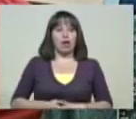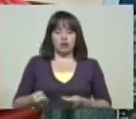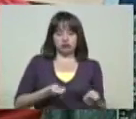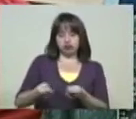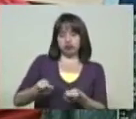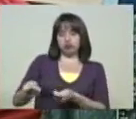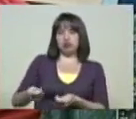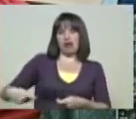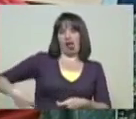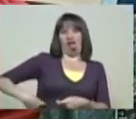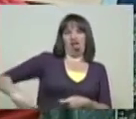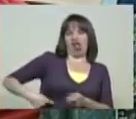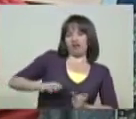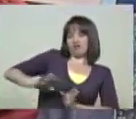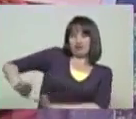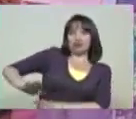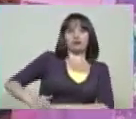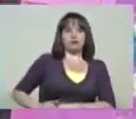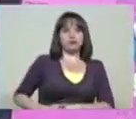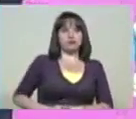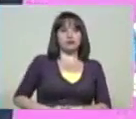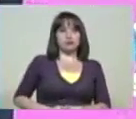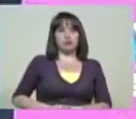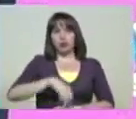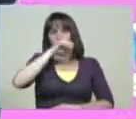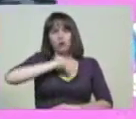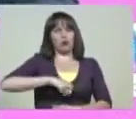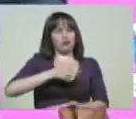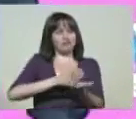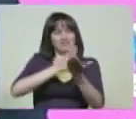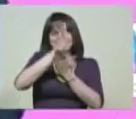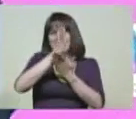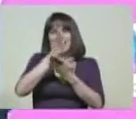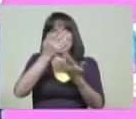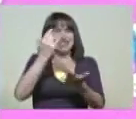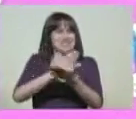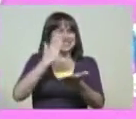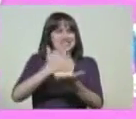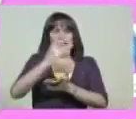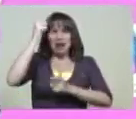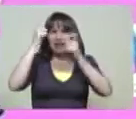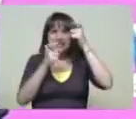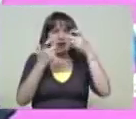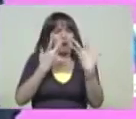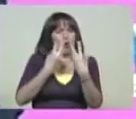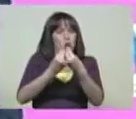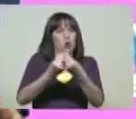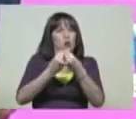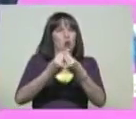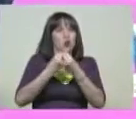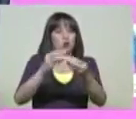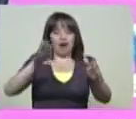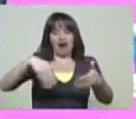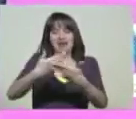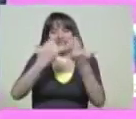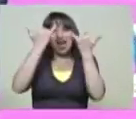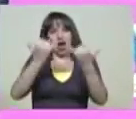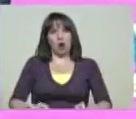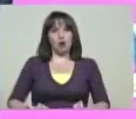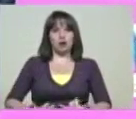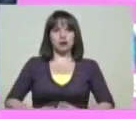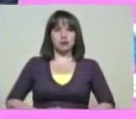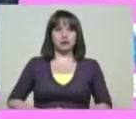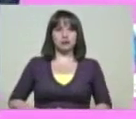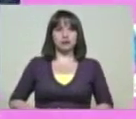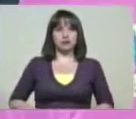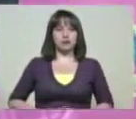lado y sumarlos con amor y lealtad absoluta desde el primer día hasta el día de hoy ha llegado